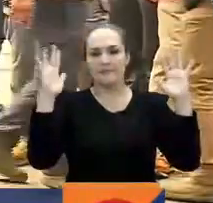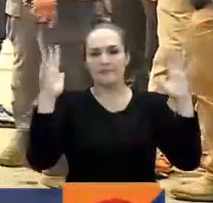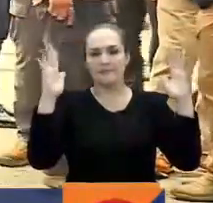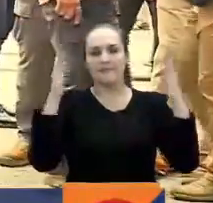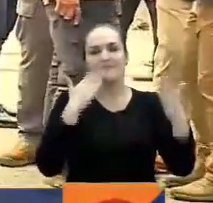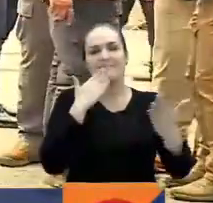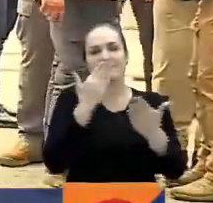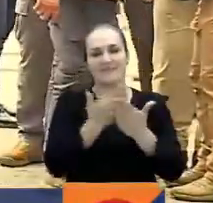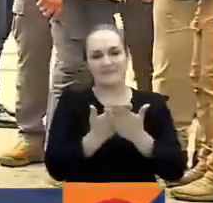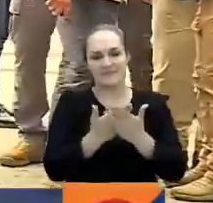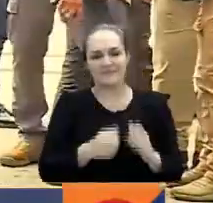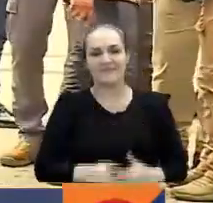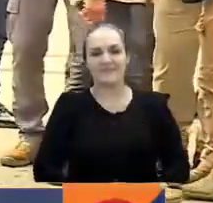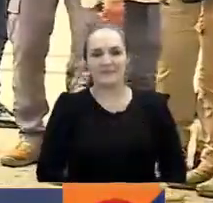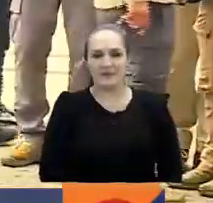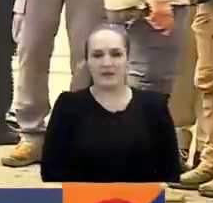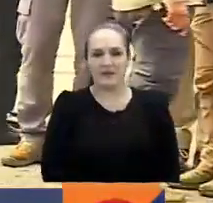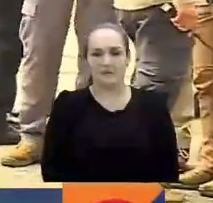Gracias